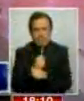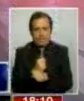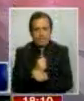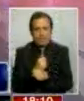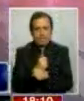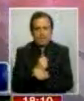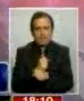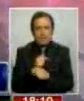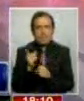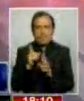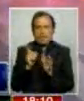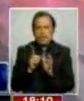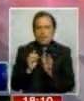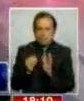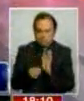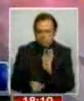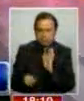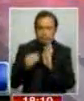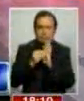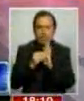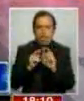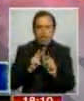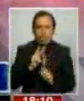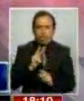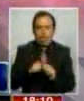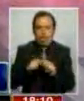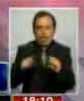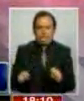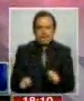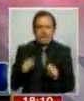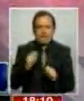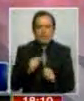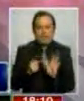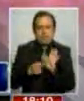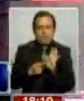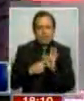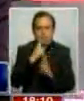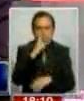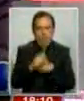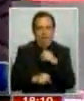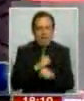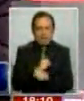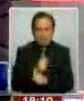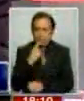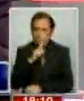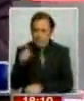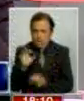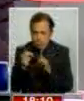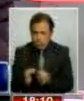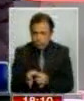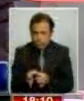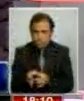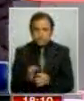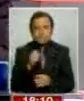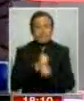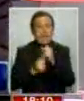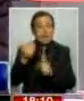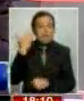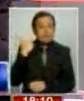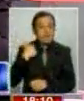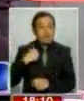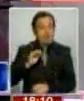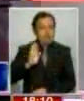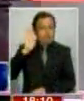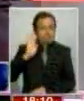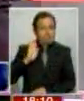tramo, aunque sea pequeño, el doble de su tributación en un año? A ver, nosotros el año pasado en campaña, y efectivamente